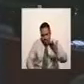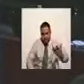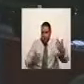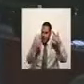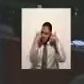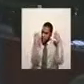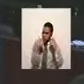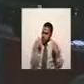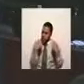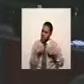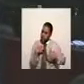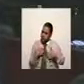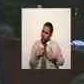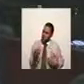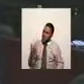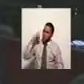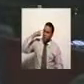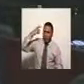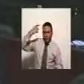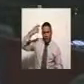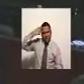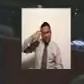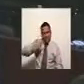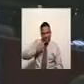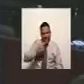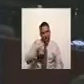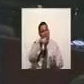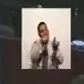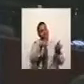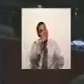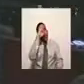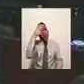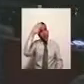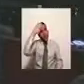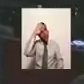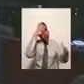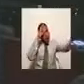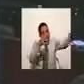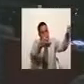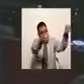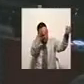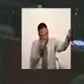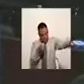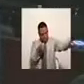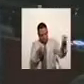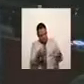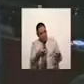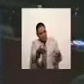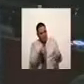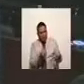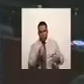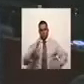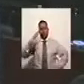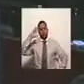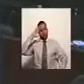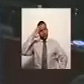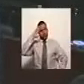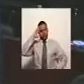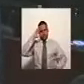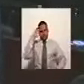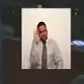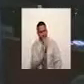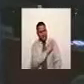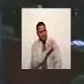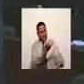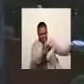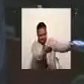el gobierno de vincular soldados cubanos al proceso colombiano de las zonas